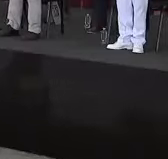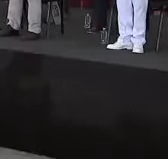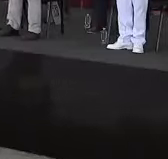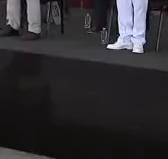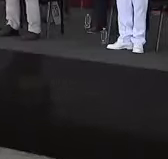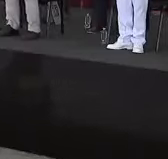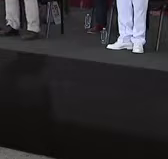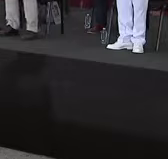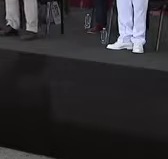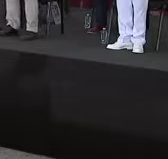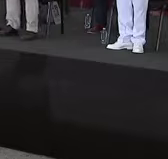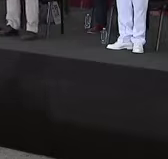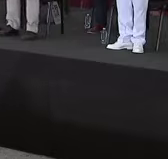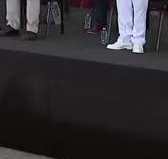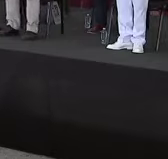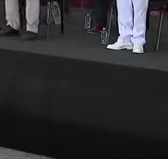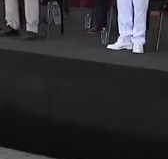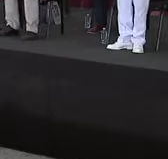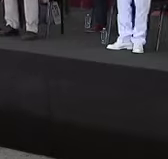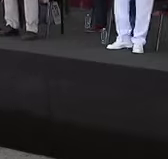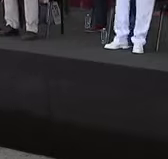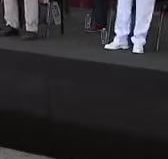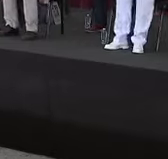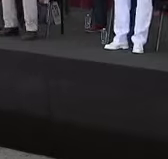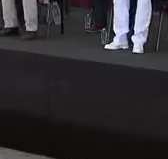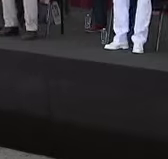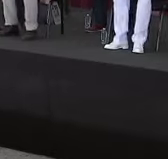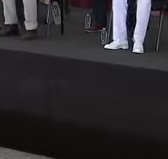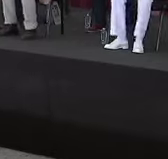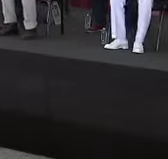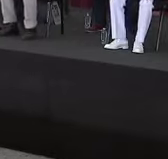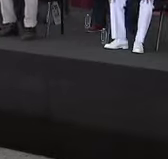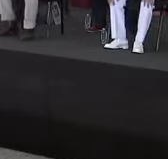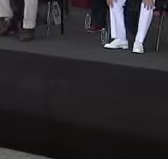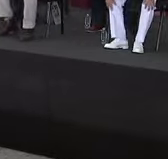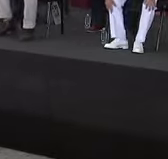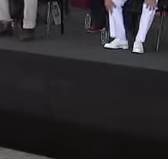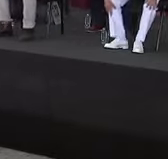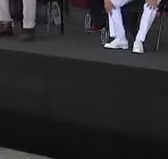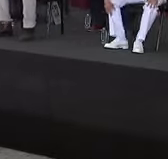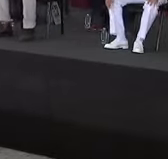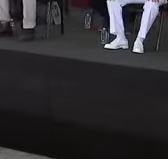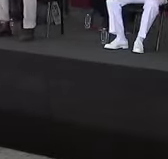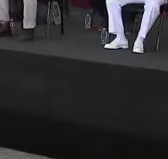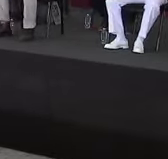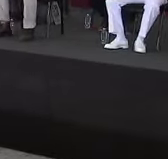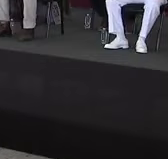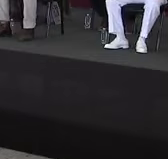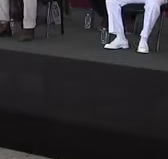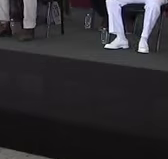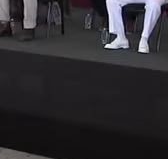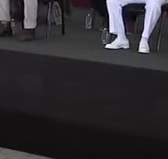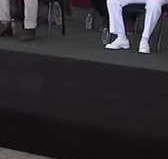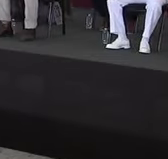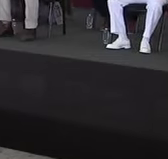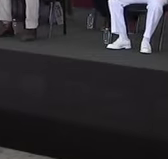Hace uso de la palabra el presidente de la República de Cuba, excelentísimo señor Miguel Díaz-Canel